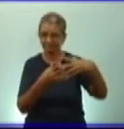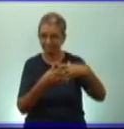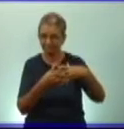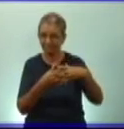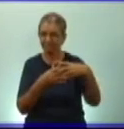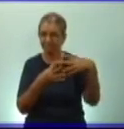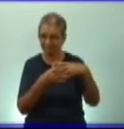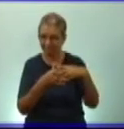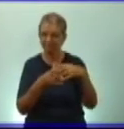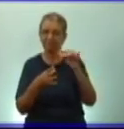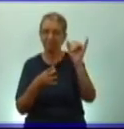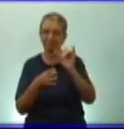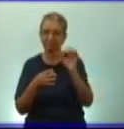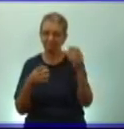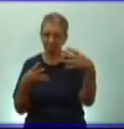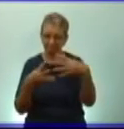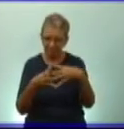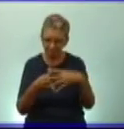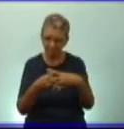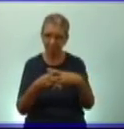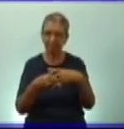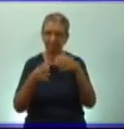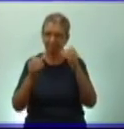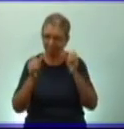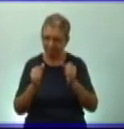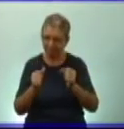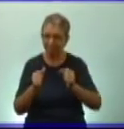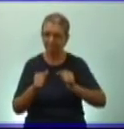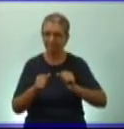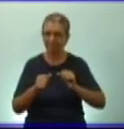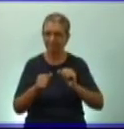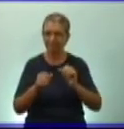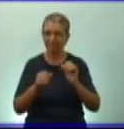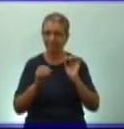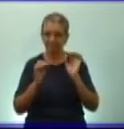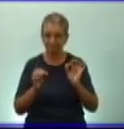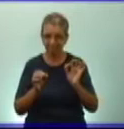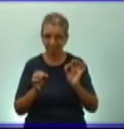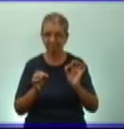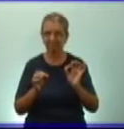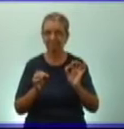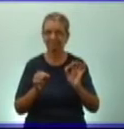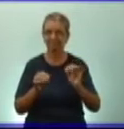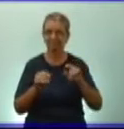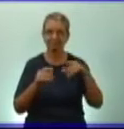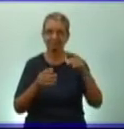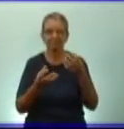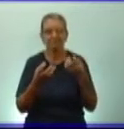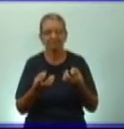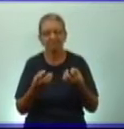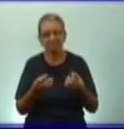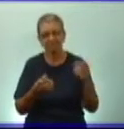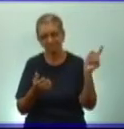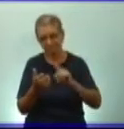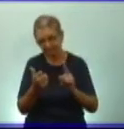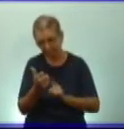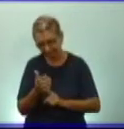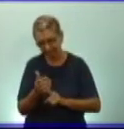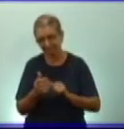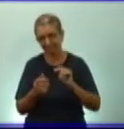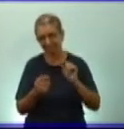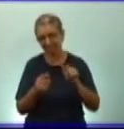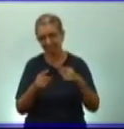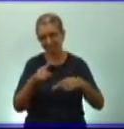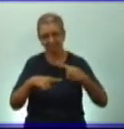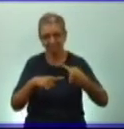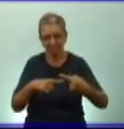es un enlace iónico, que es un enlace fuerte, un enlace que se da en virtud de esas cargas eléctricas contrarias que tienen los iones.